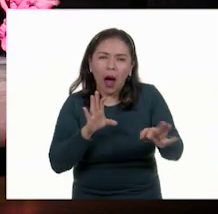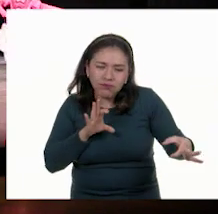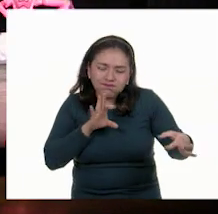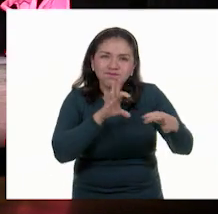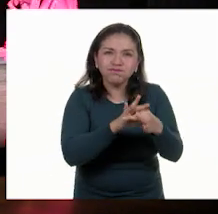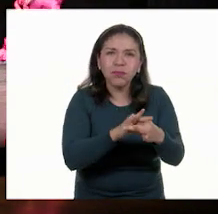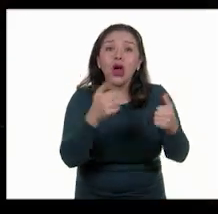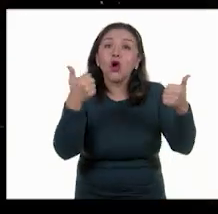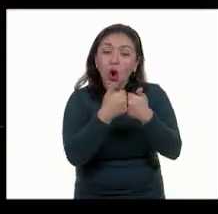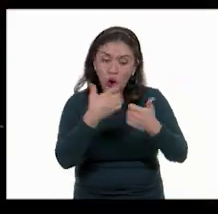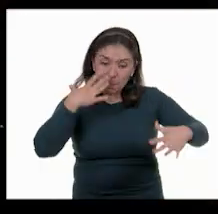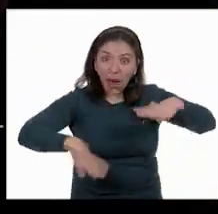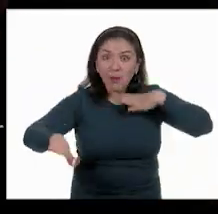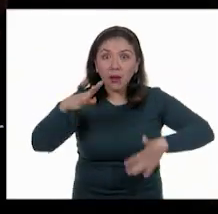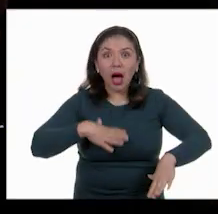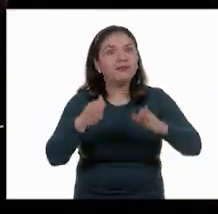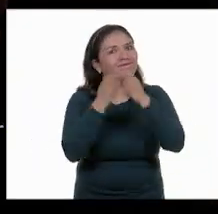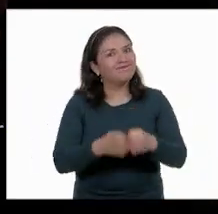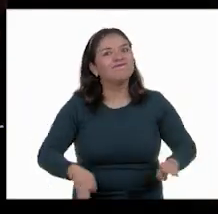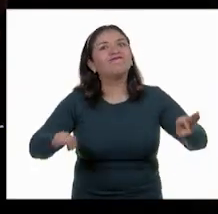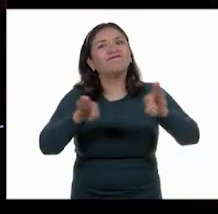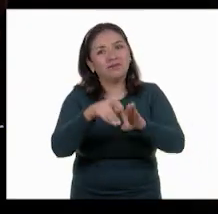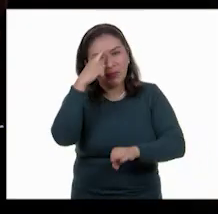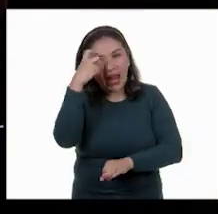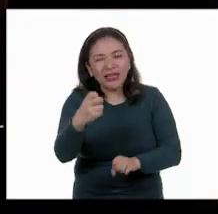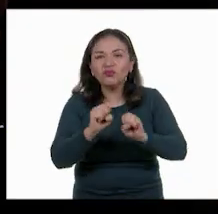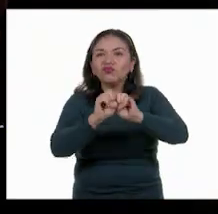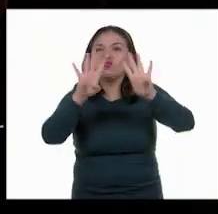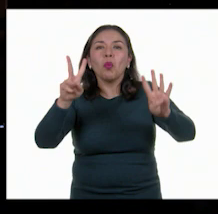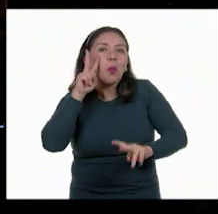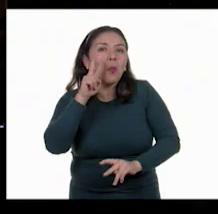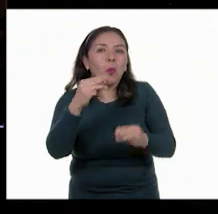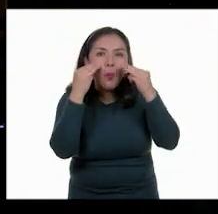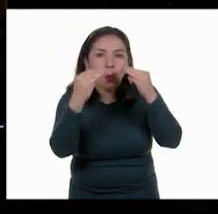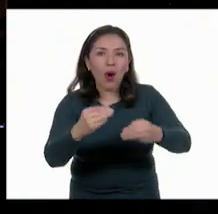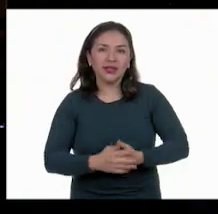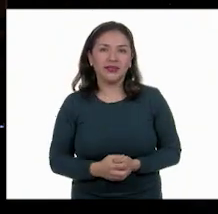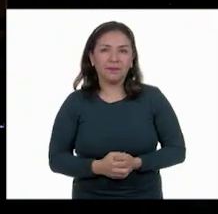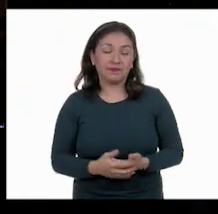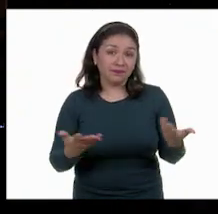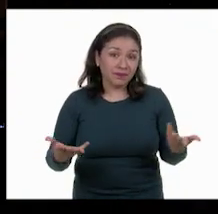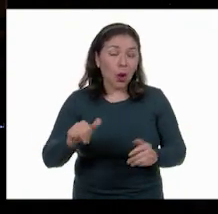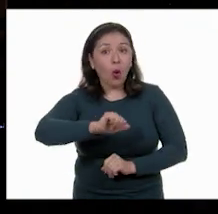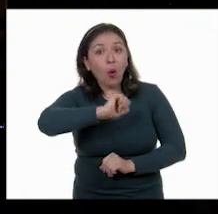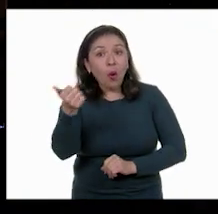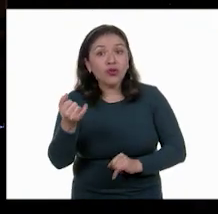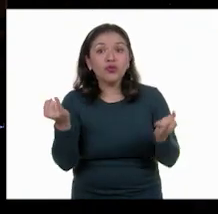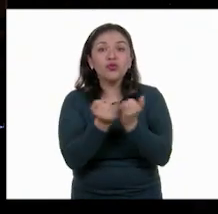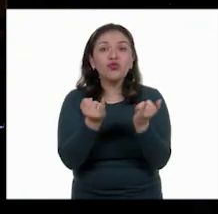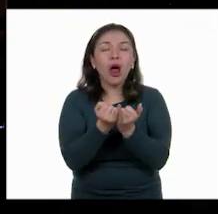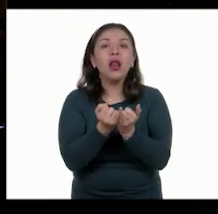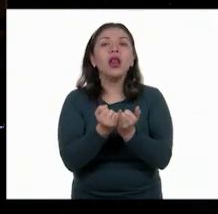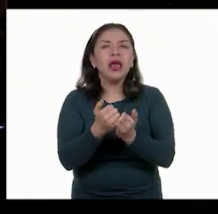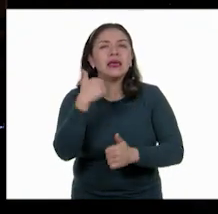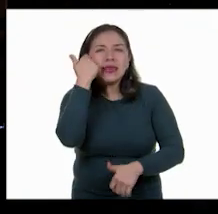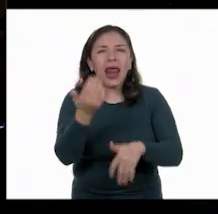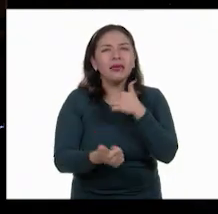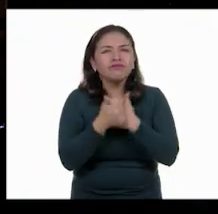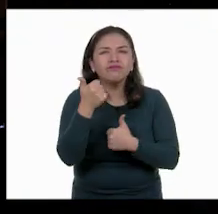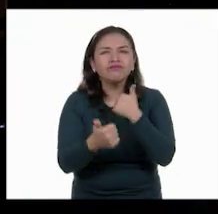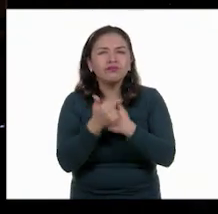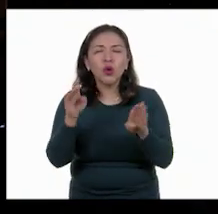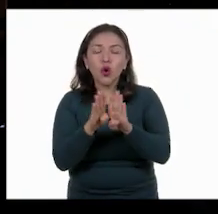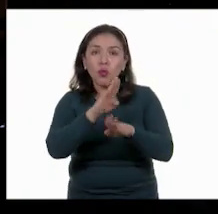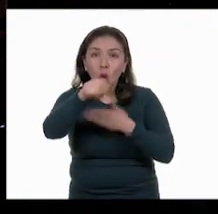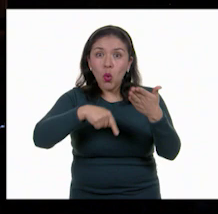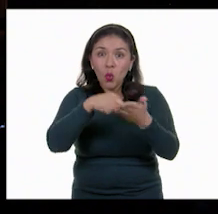y el vestuario es una parte fundamental para decir lo que quieres. Y por otro lado, se buscaba que en